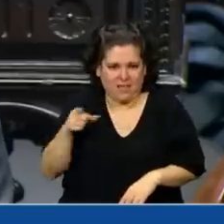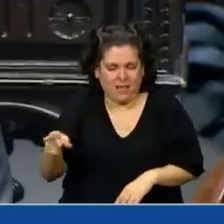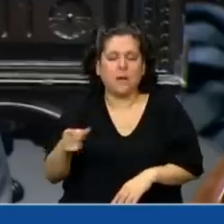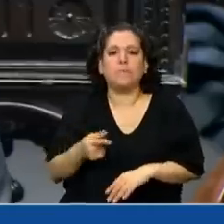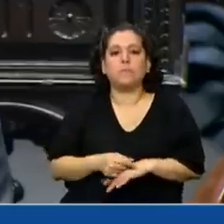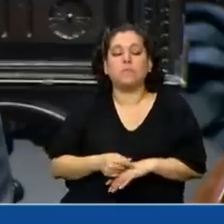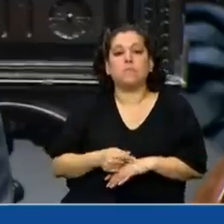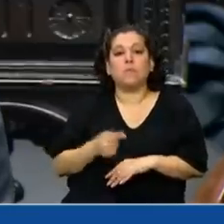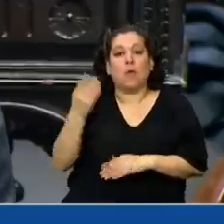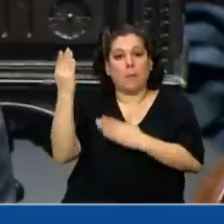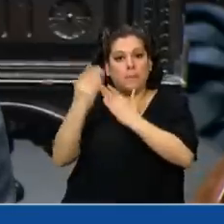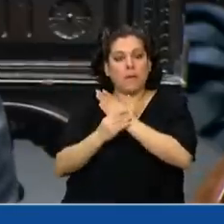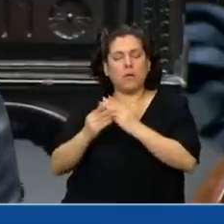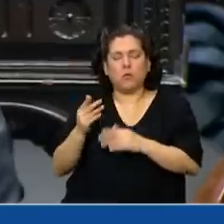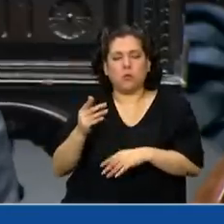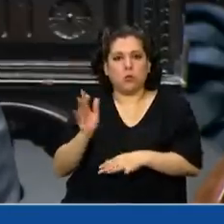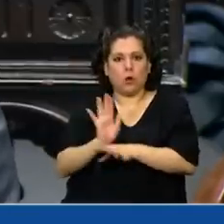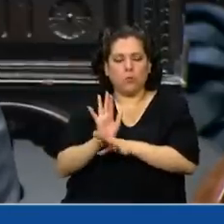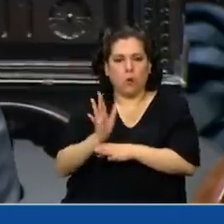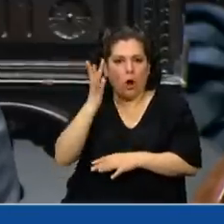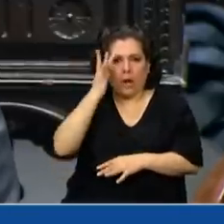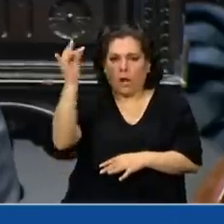la inflación en los límites que nadie esperaba.